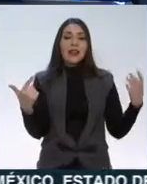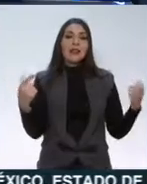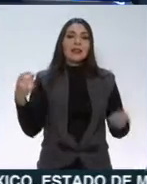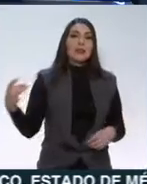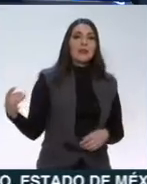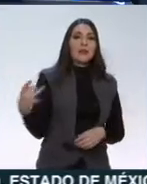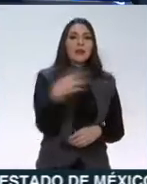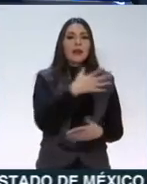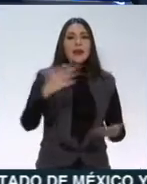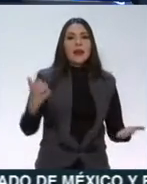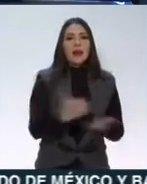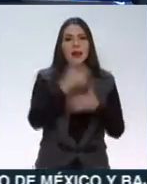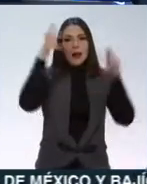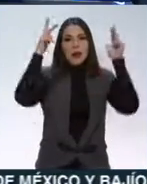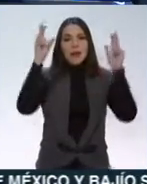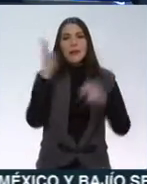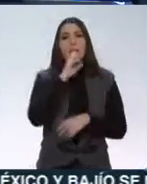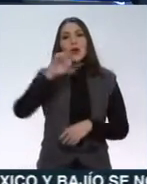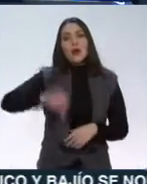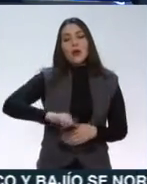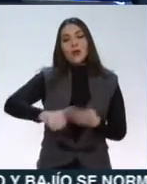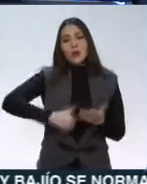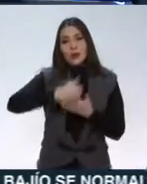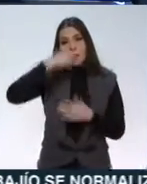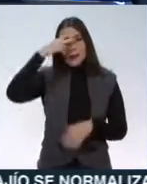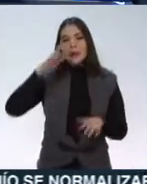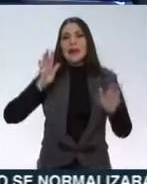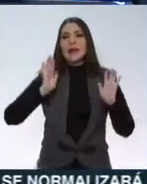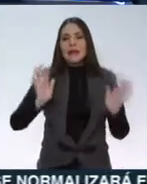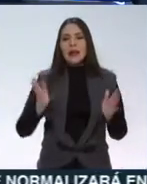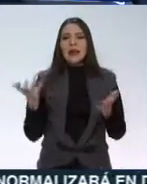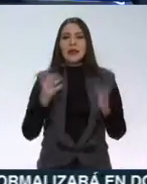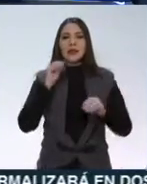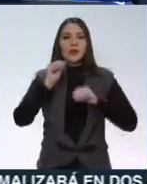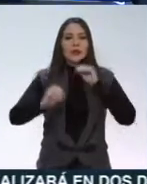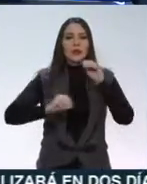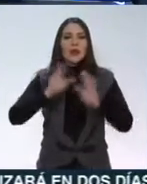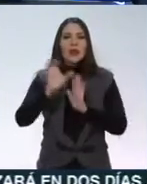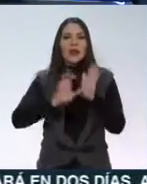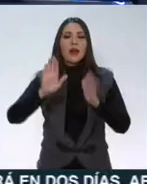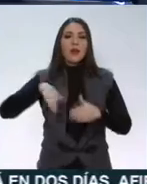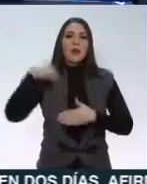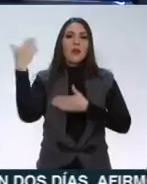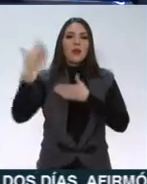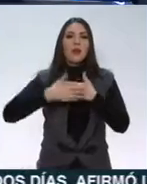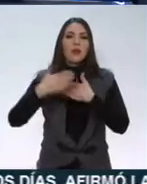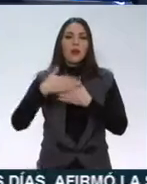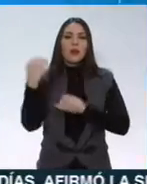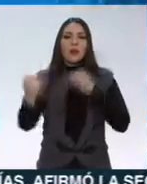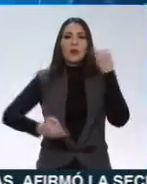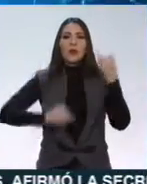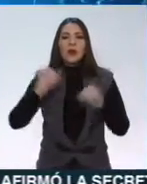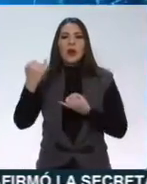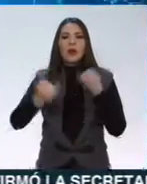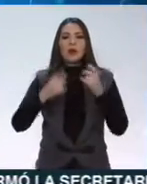de Mazatlán. Hoy en la Ciudad de México ya se realizó el calendario para el próximo abierto de tenis. Adelante.